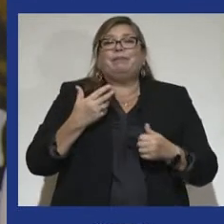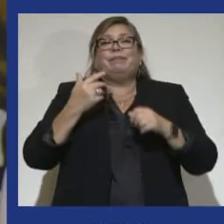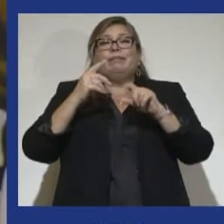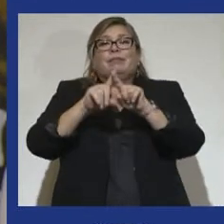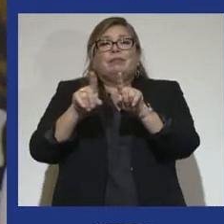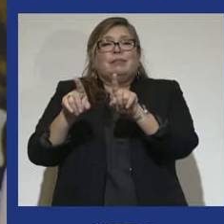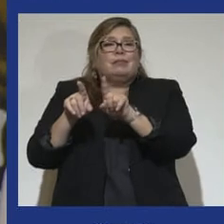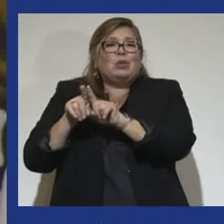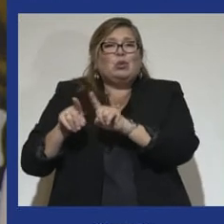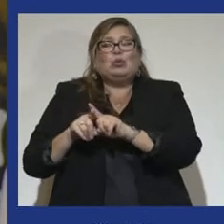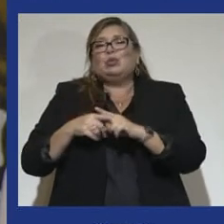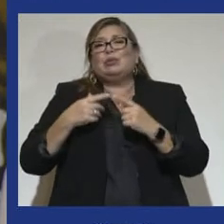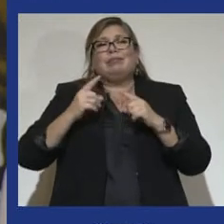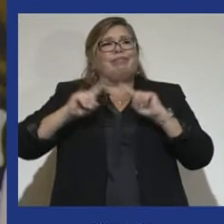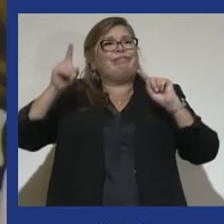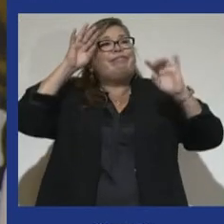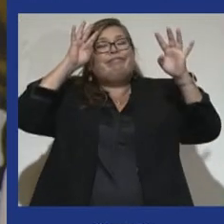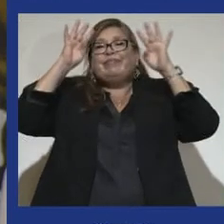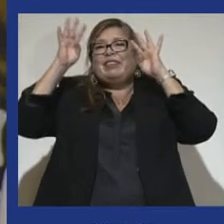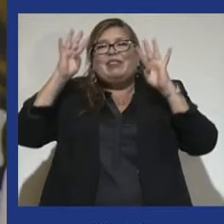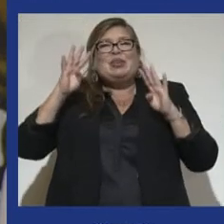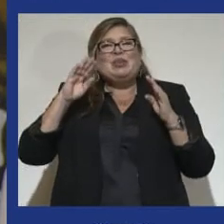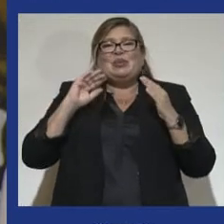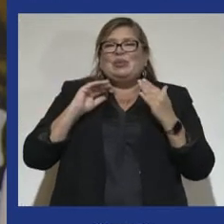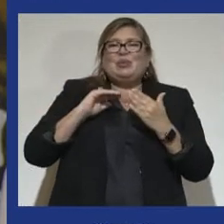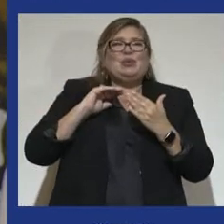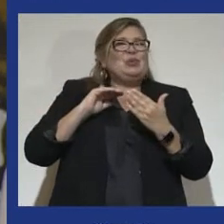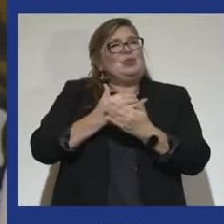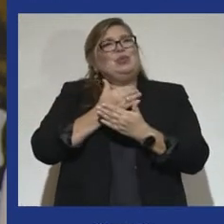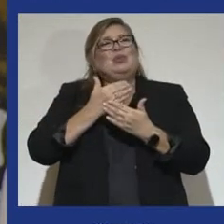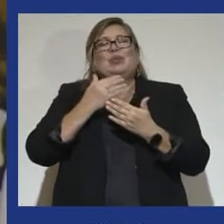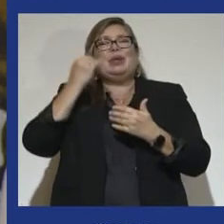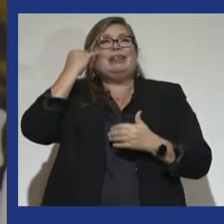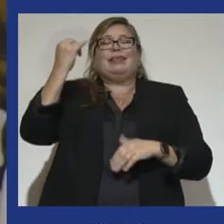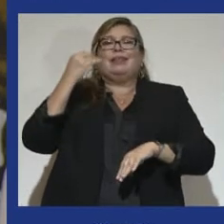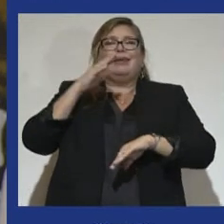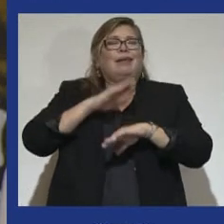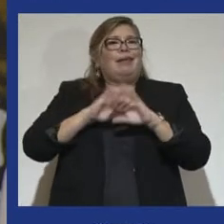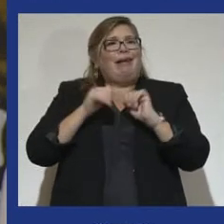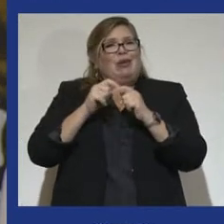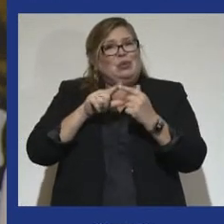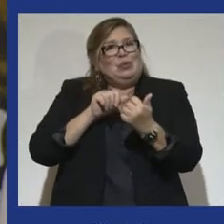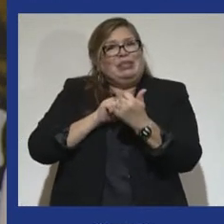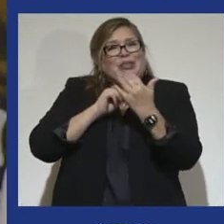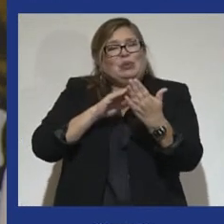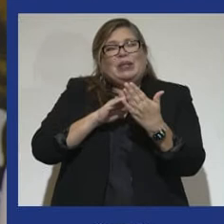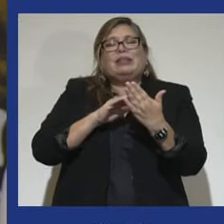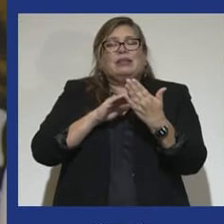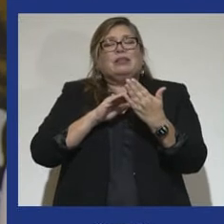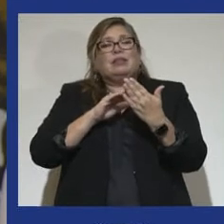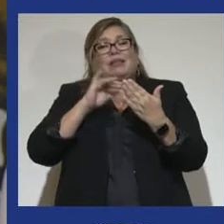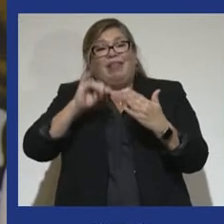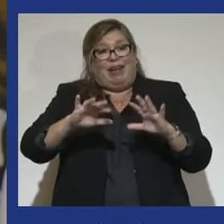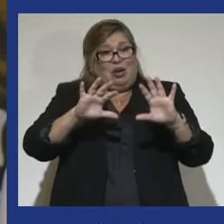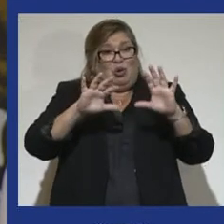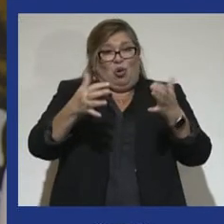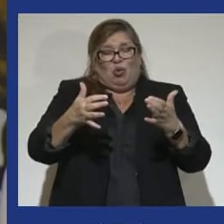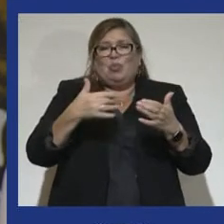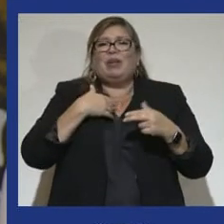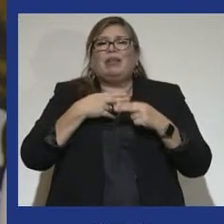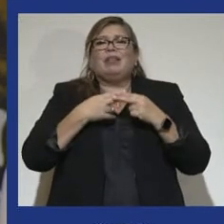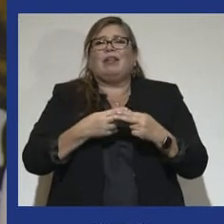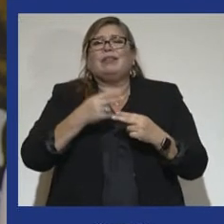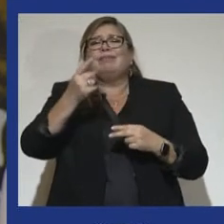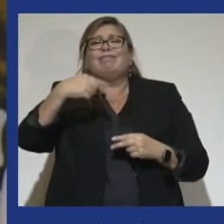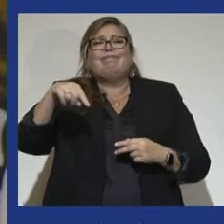local james y también una nueva idea innovadora para abordar a la